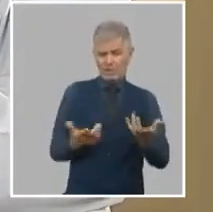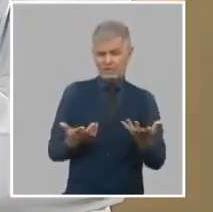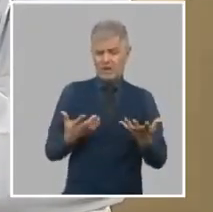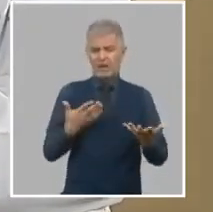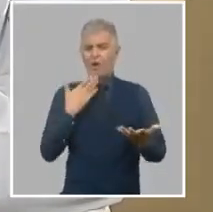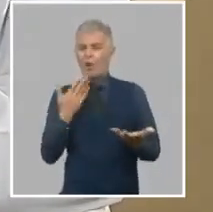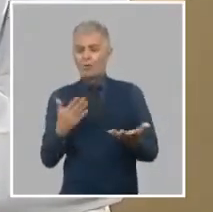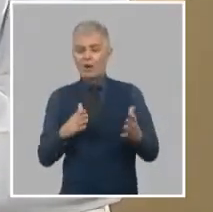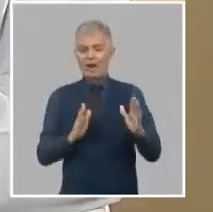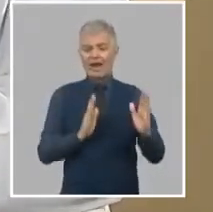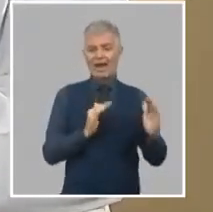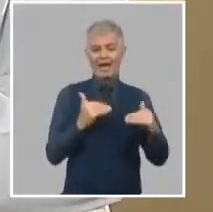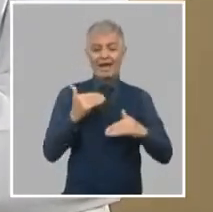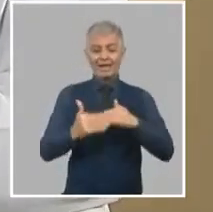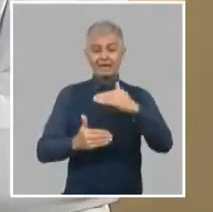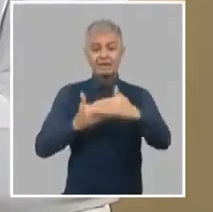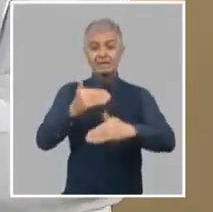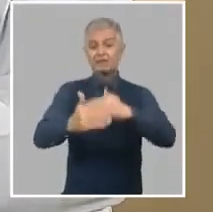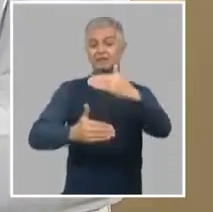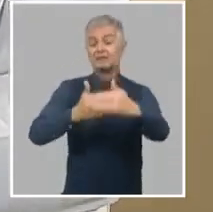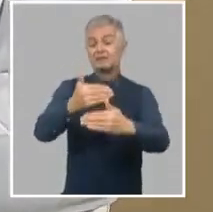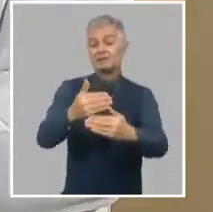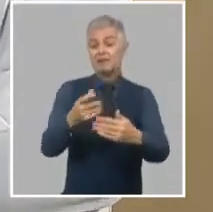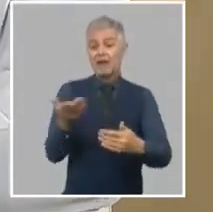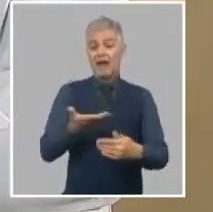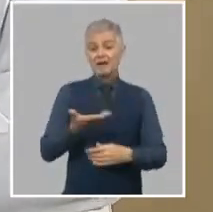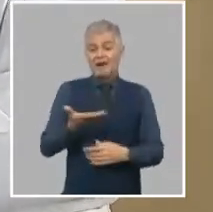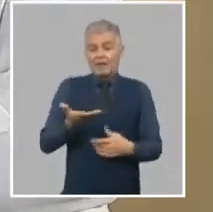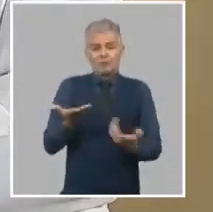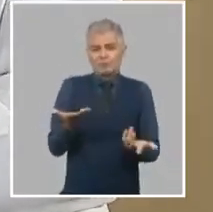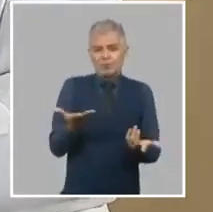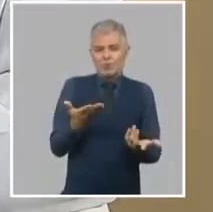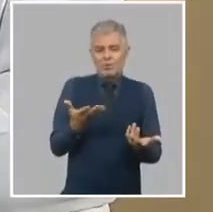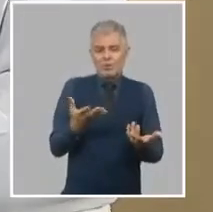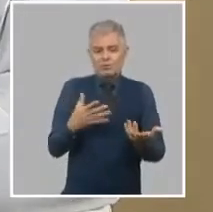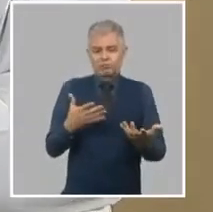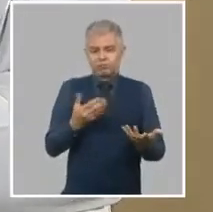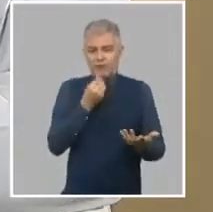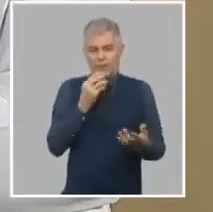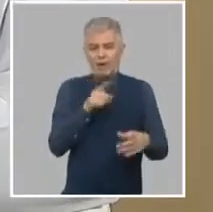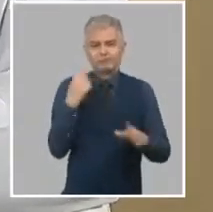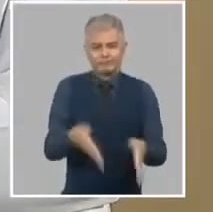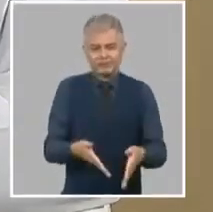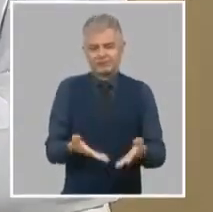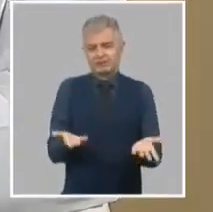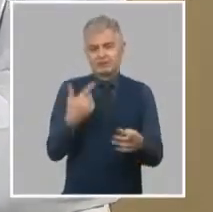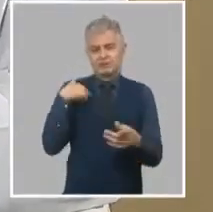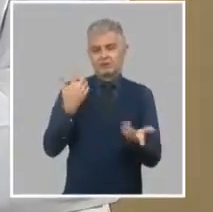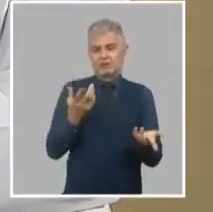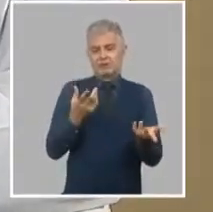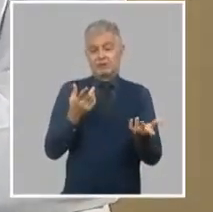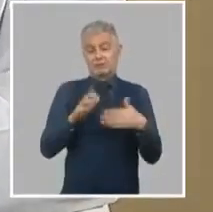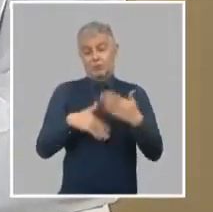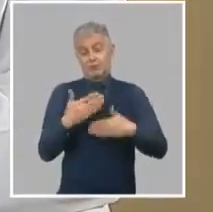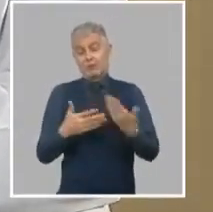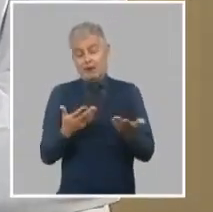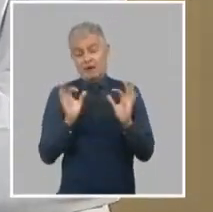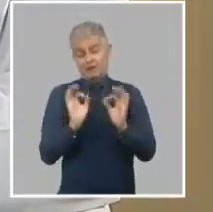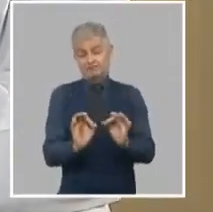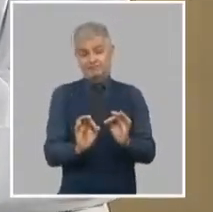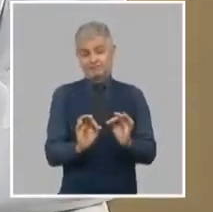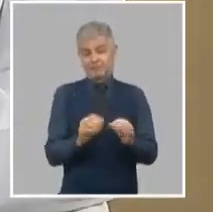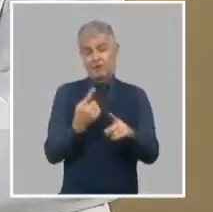iban aumentando progresivamente de forma muy rápida, prácticamente sin pasar por todos los elementos del shock que tiene una